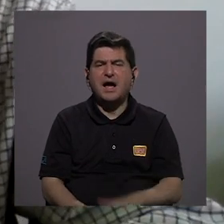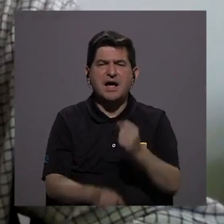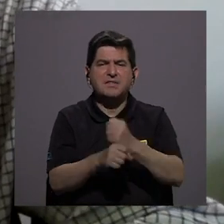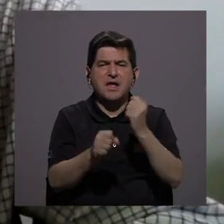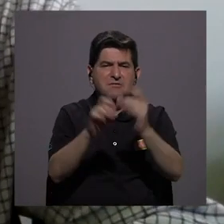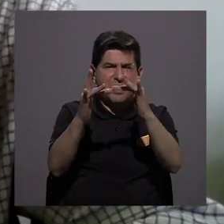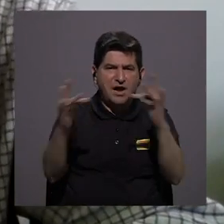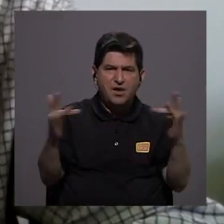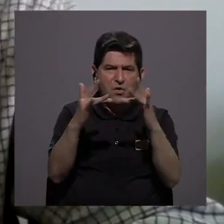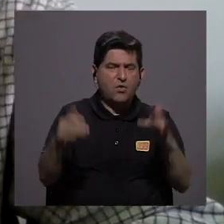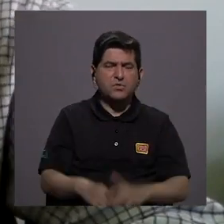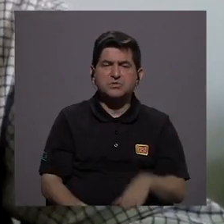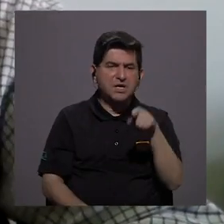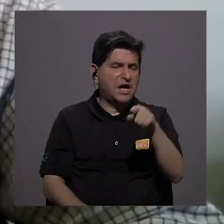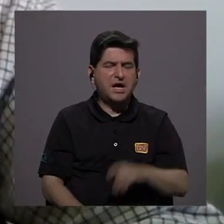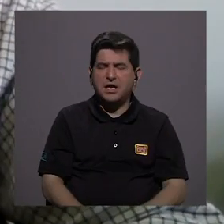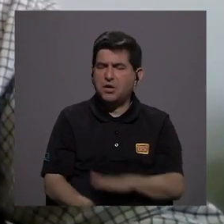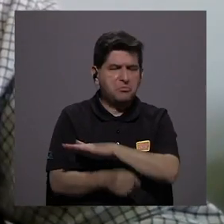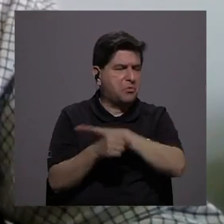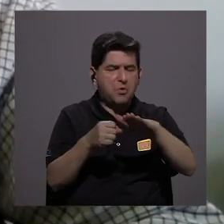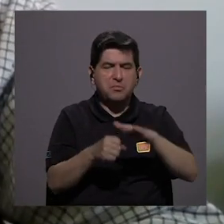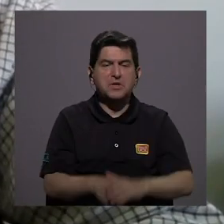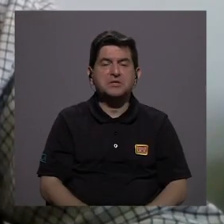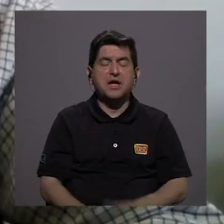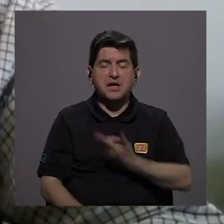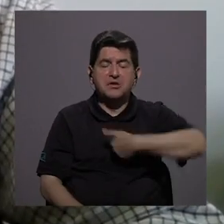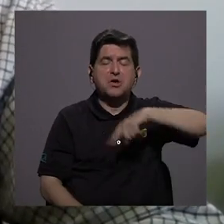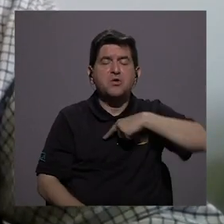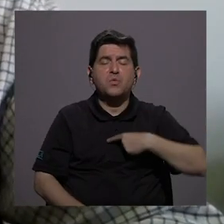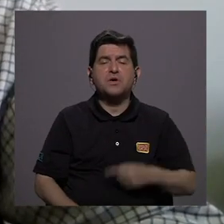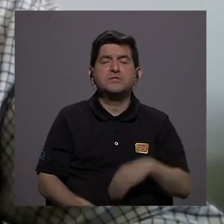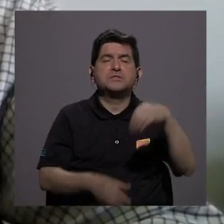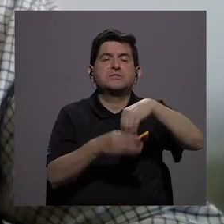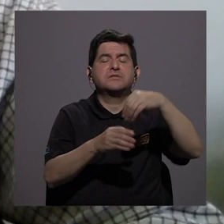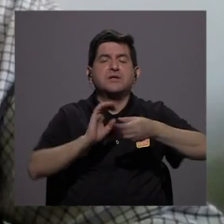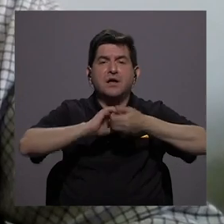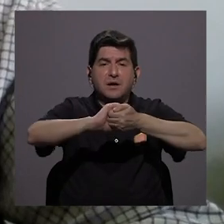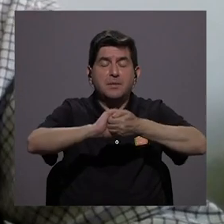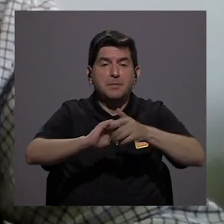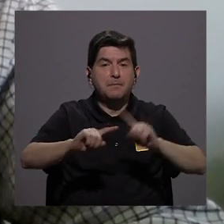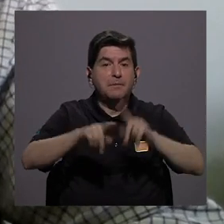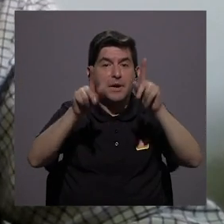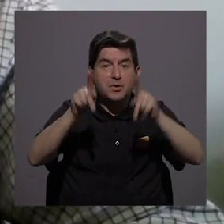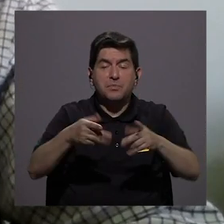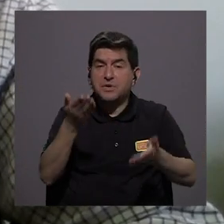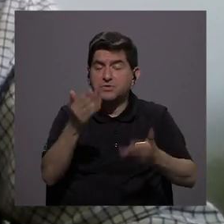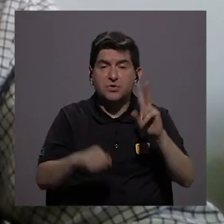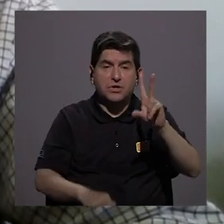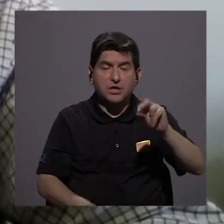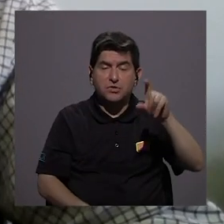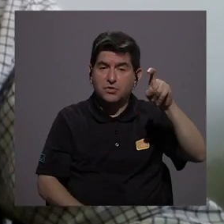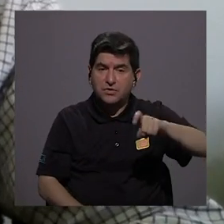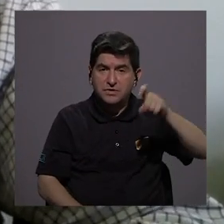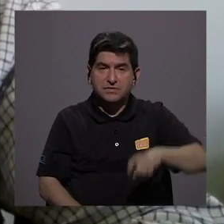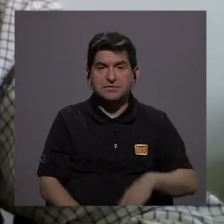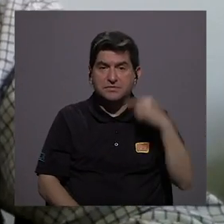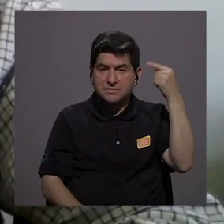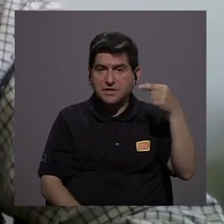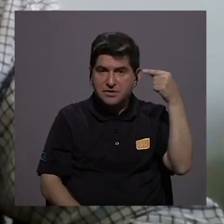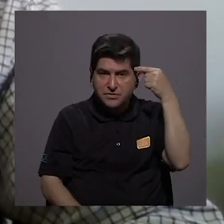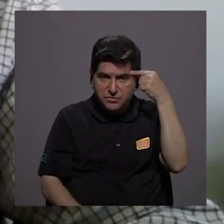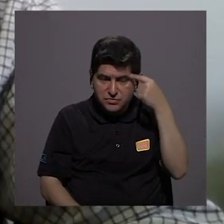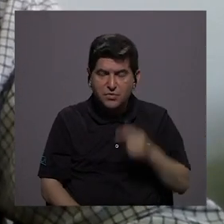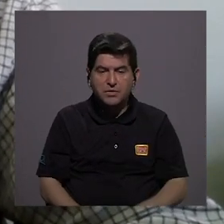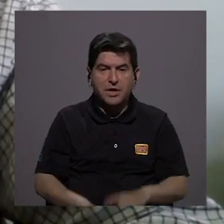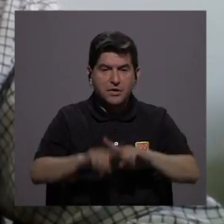llenar y entonces esa es nuestra contribución solidaria. Pues que a lo mejor hay mucha gente que no se les está necesitando en el Estado, que podría también